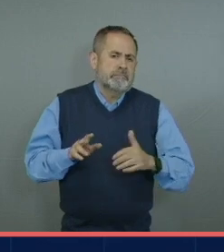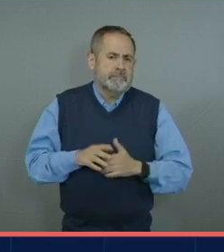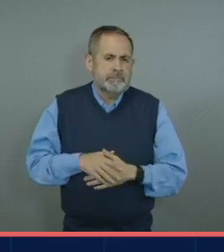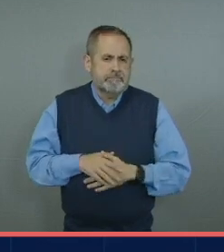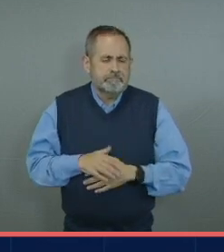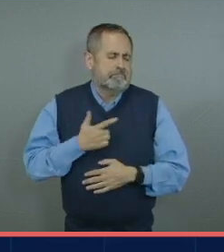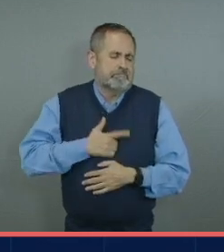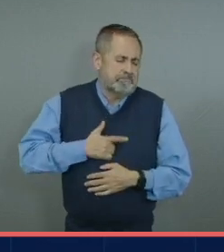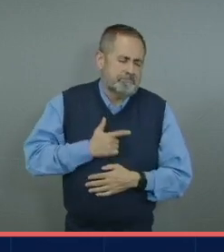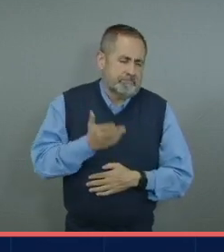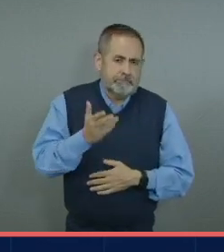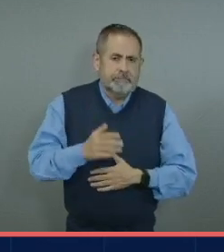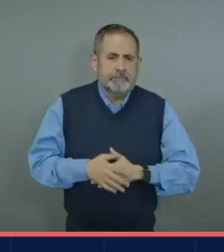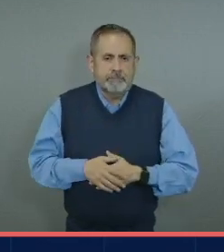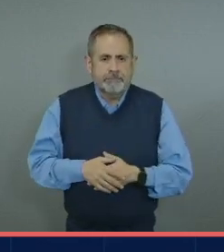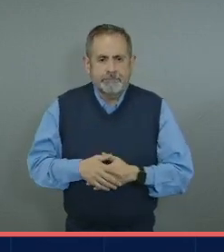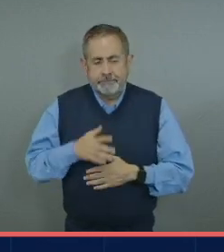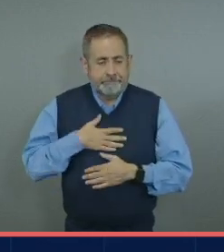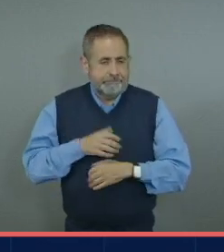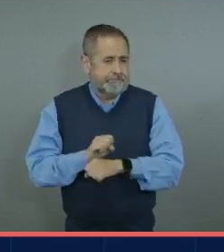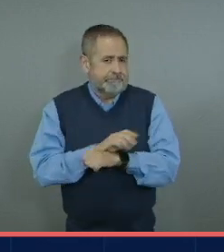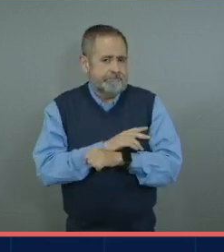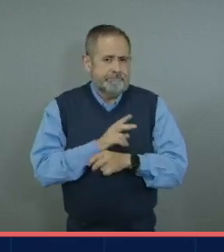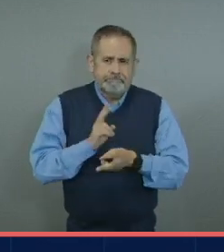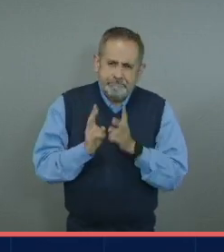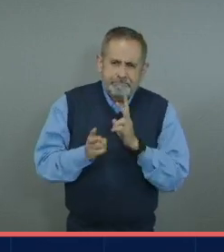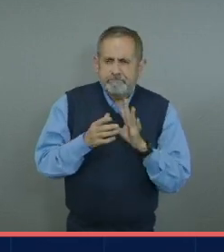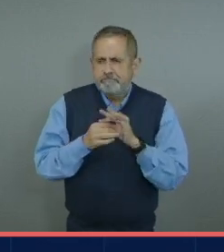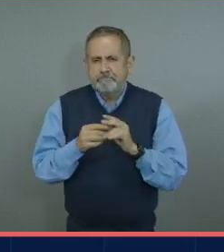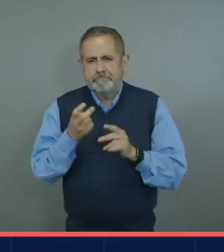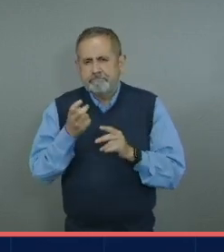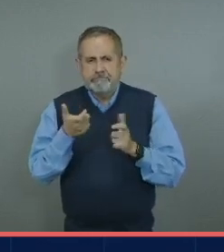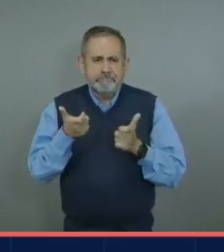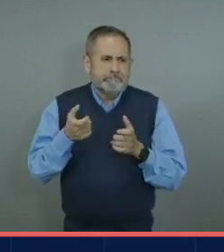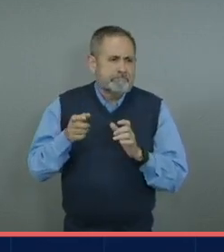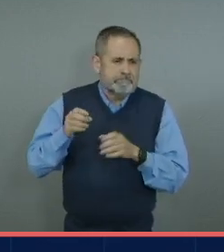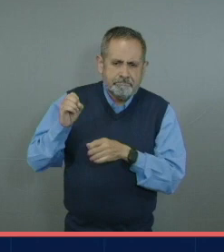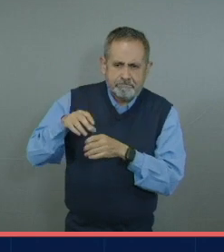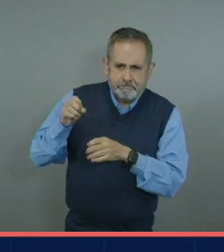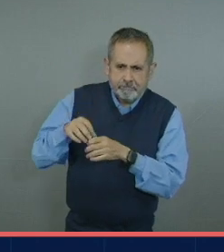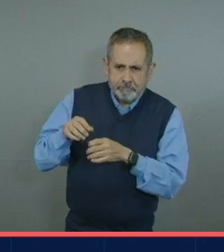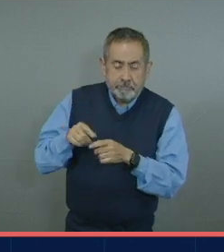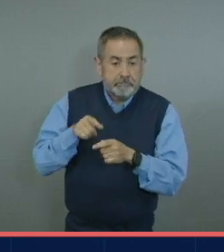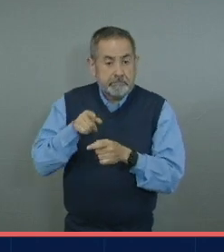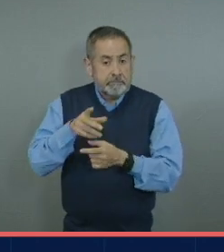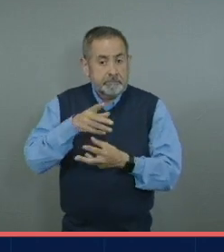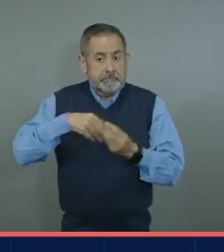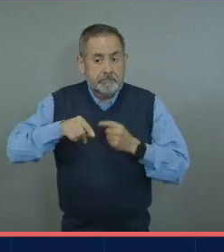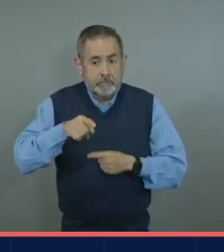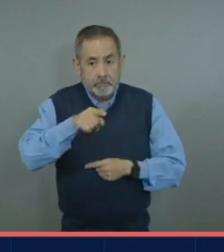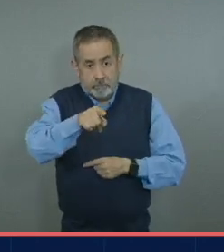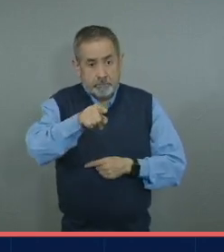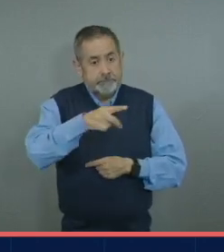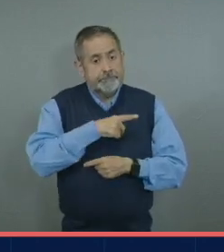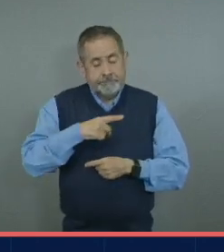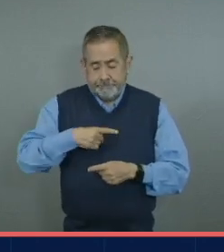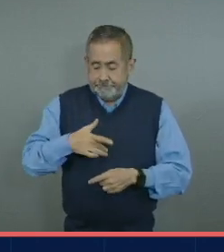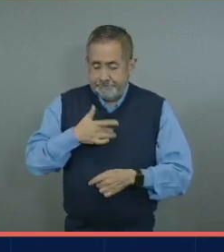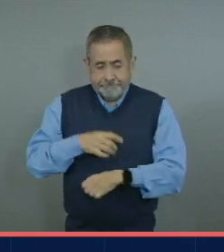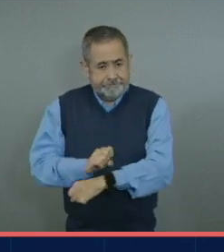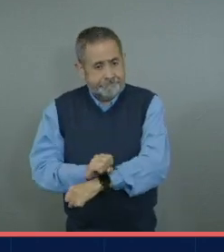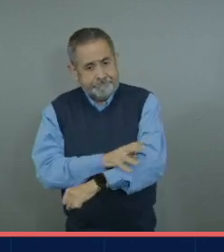agrado. A mí me emociona mucho hablar de finanzas personales, pero a ustedes les debería de emocionar más, por